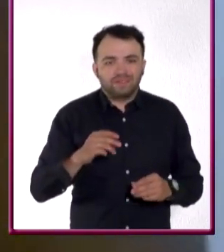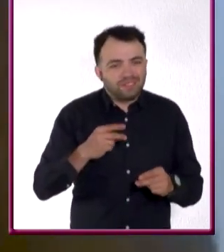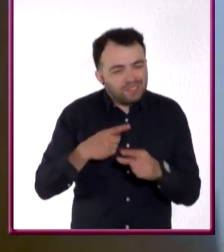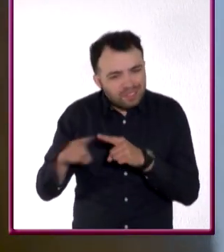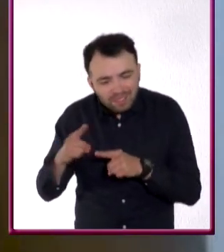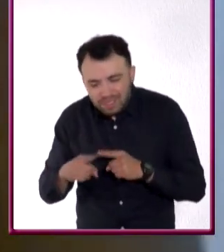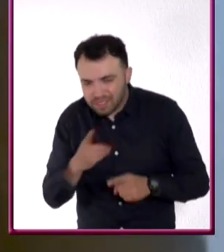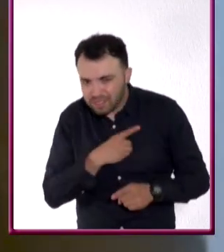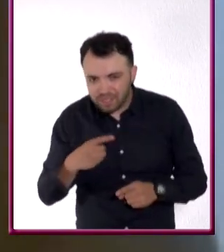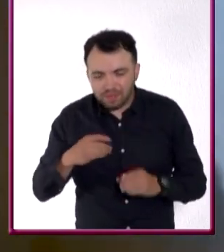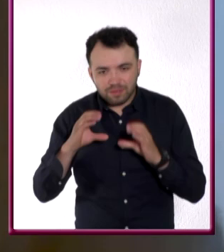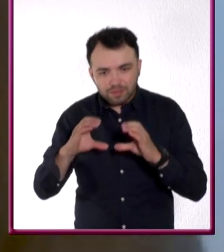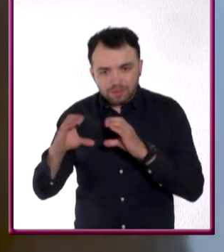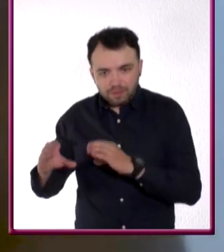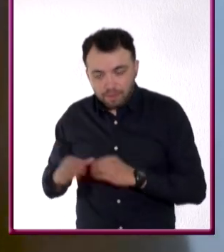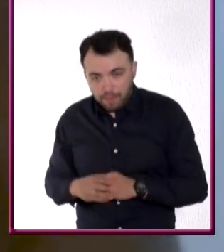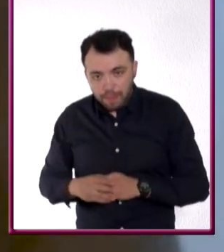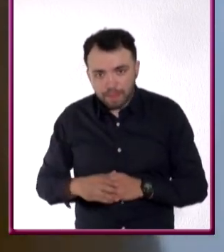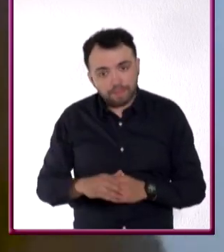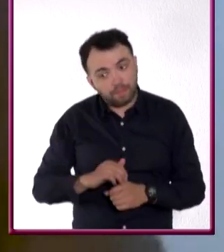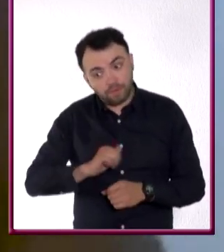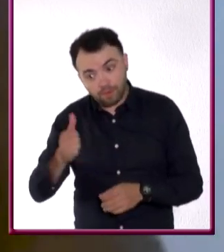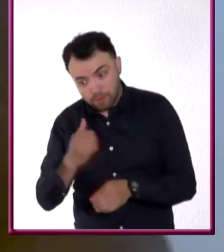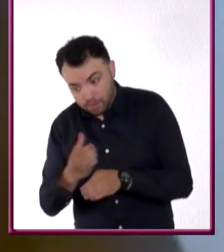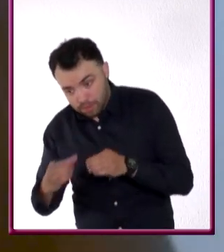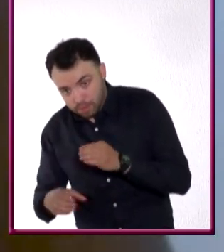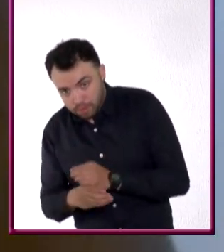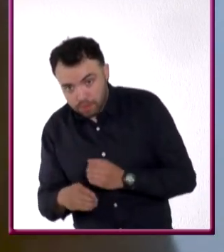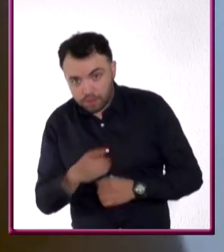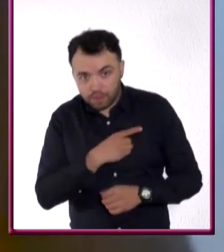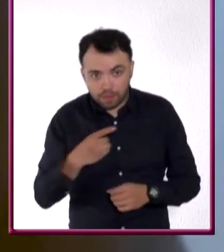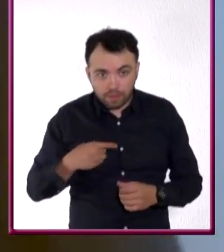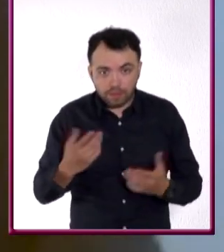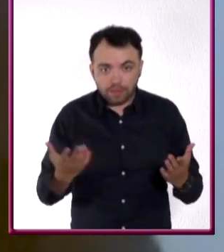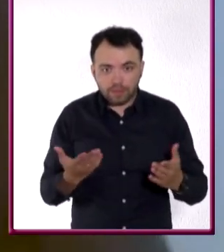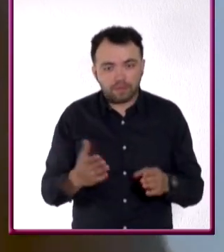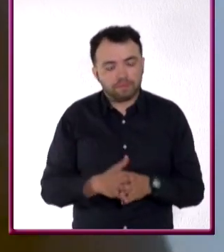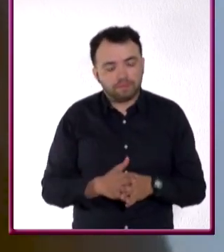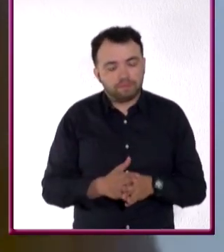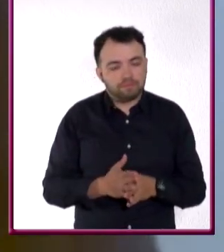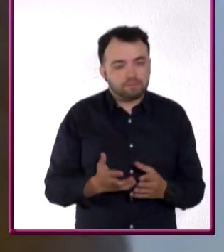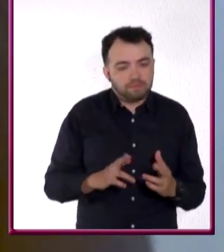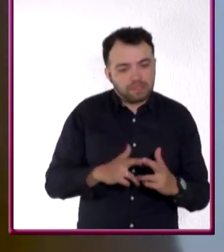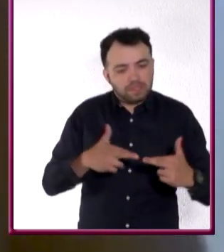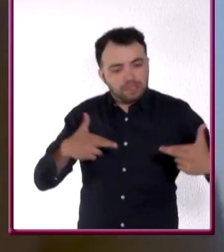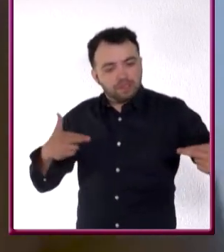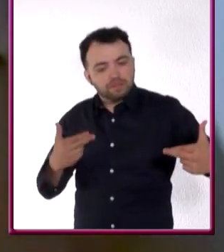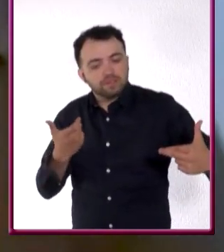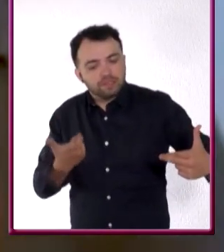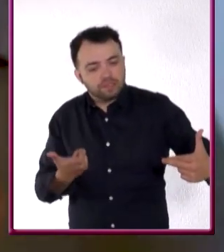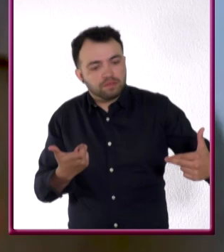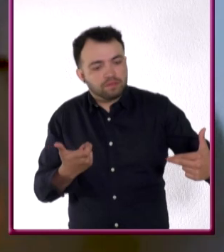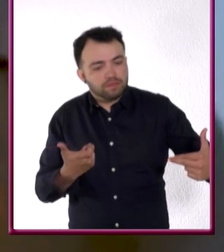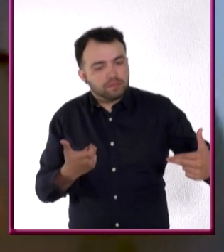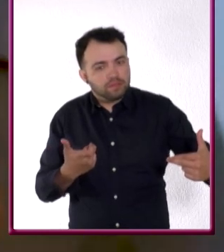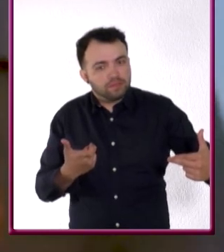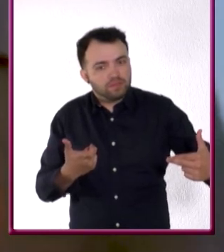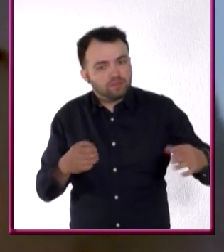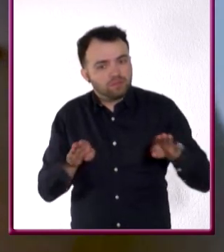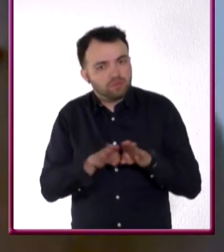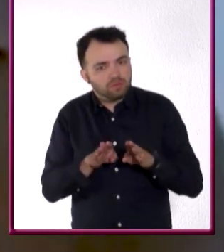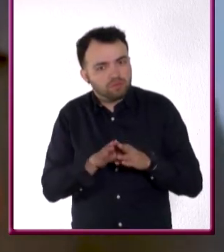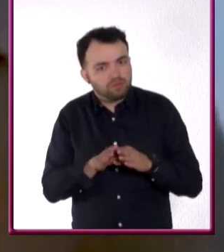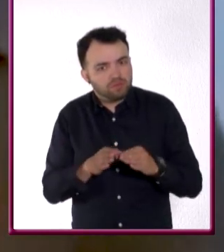poco, porque llegamos a esta situación muy complicada de la relación entre la economía con el medio